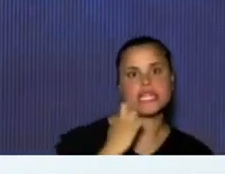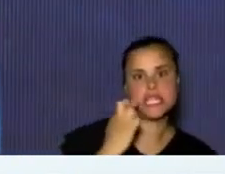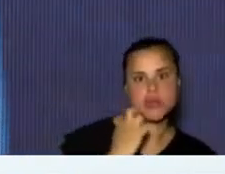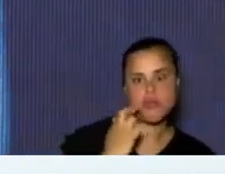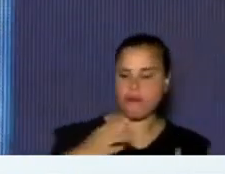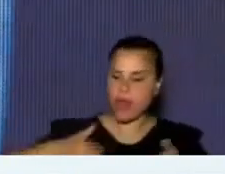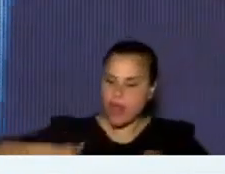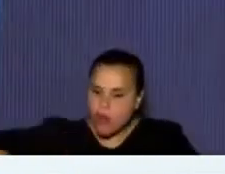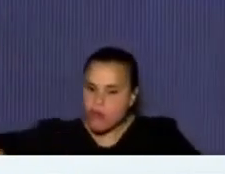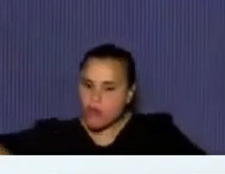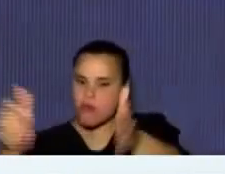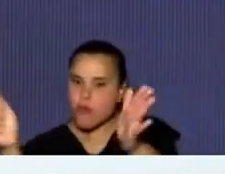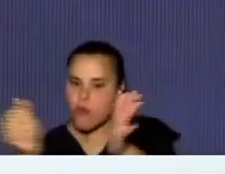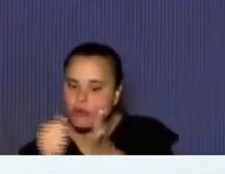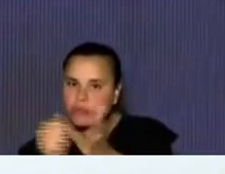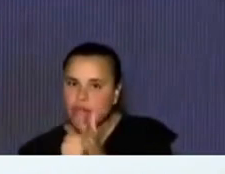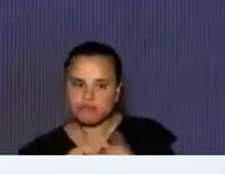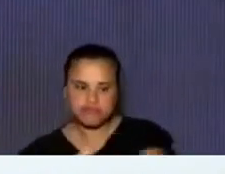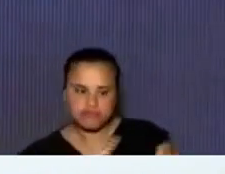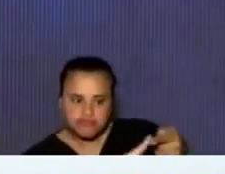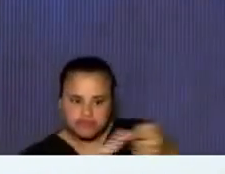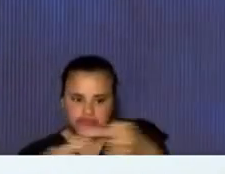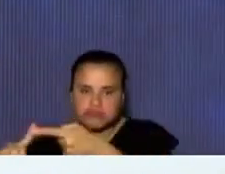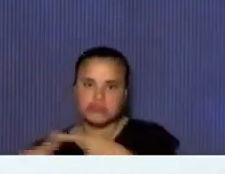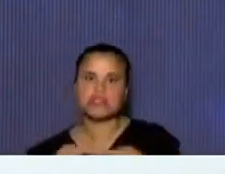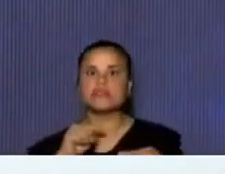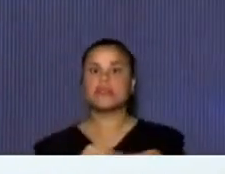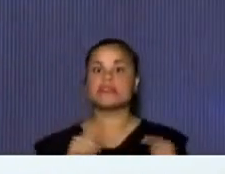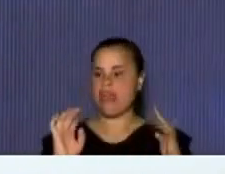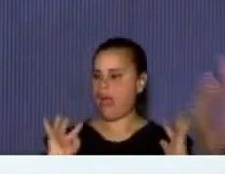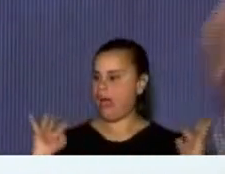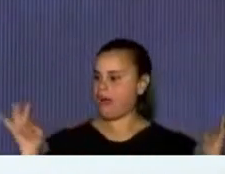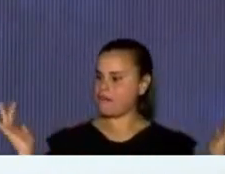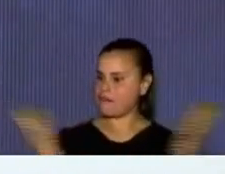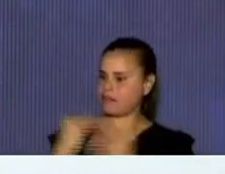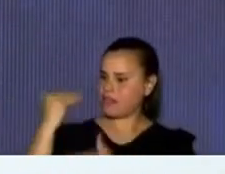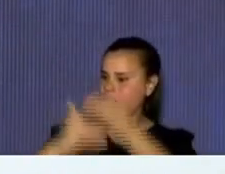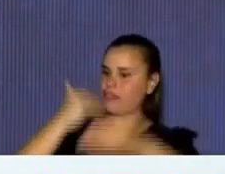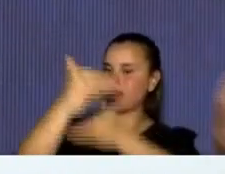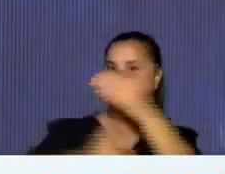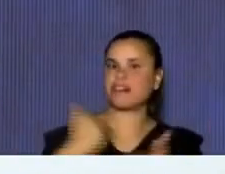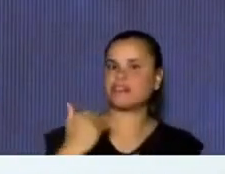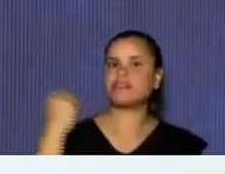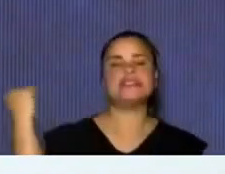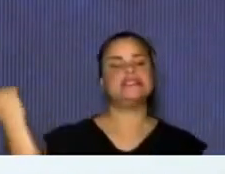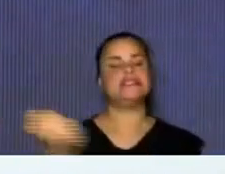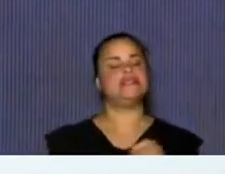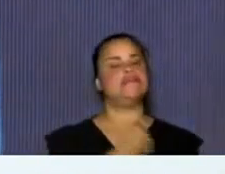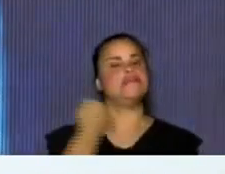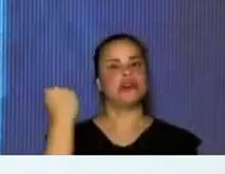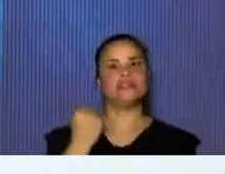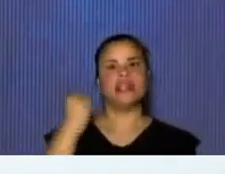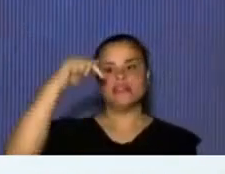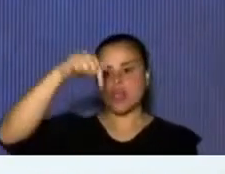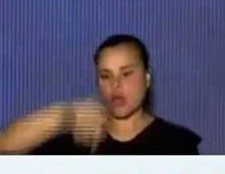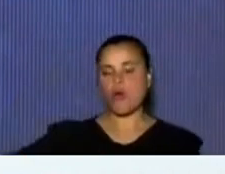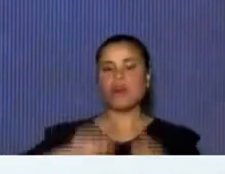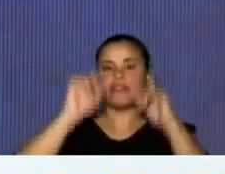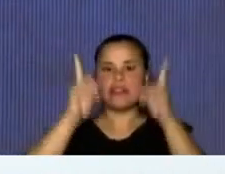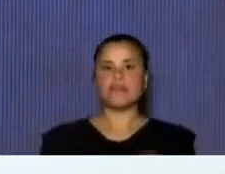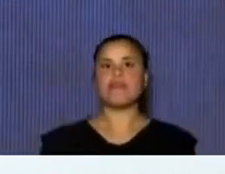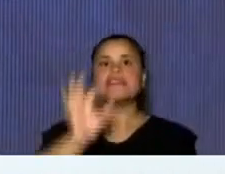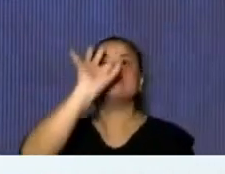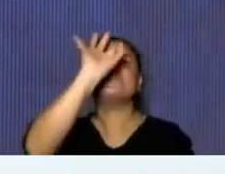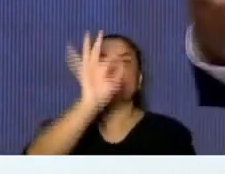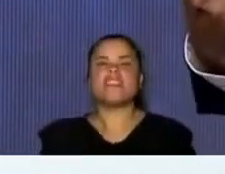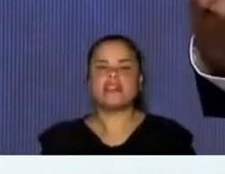esos valores, y lo ha demostrado con muchísima bajeza ayer. Y bueno, por suerte enfrente lo tenemos